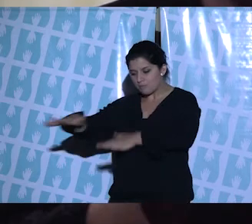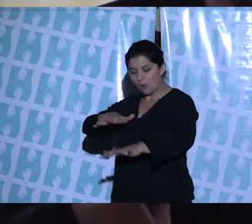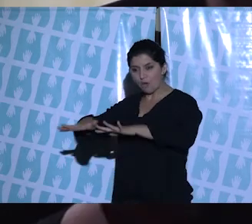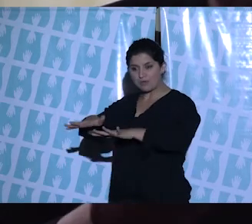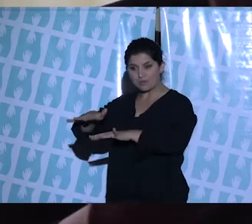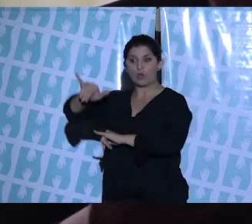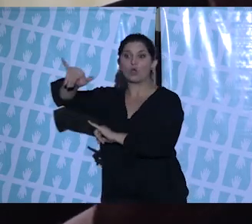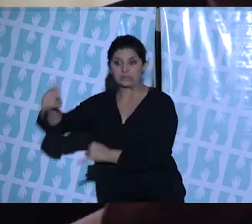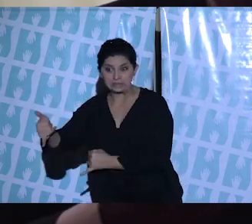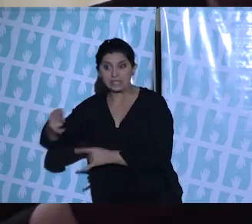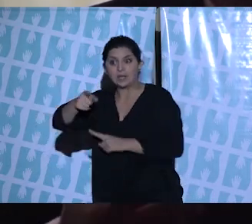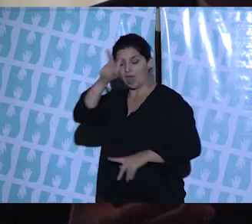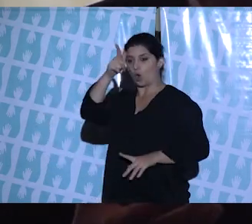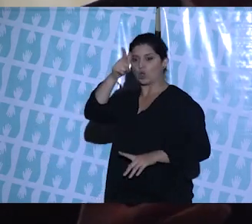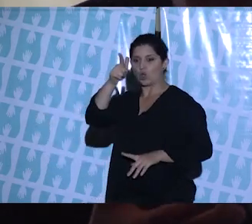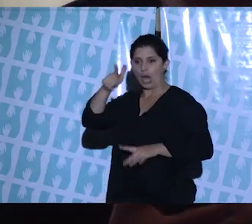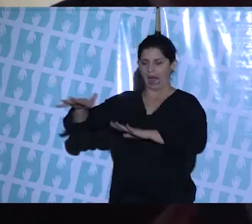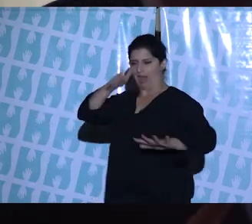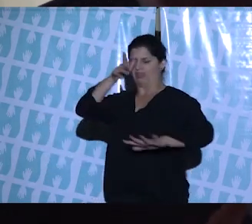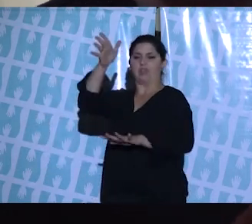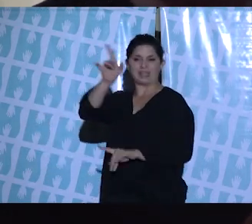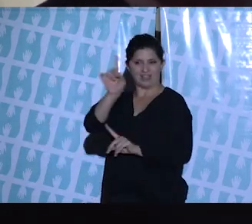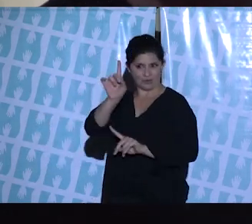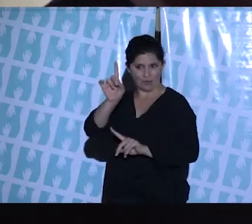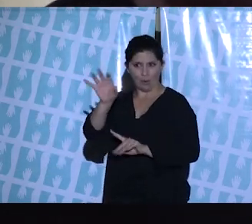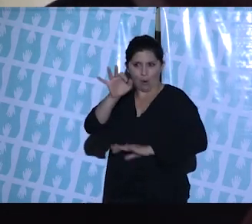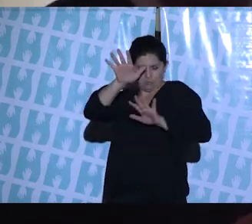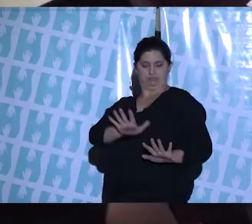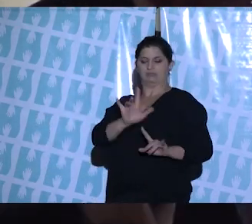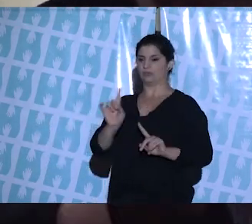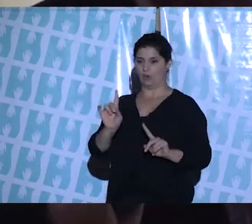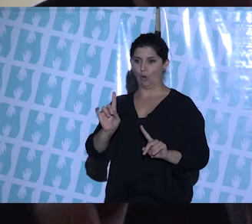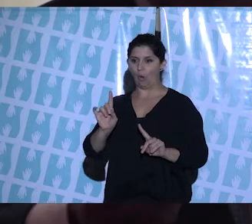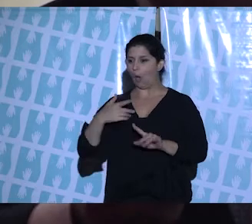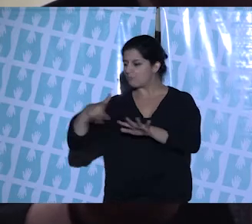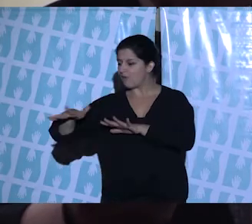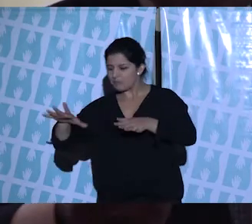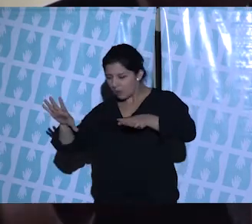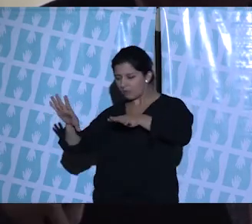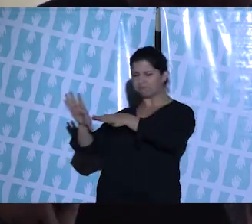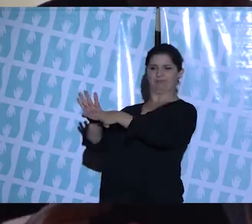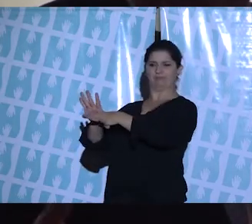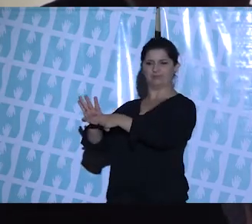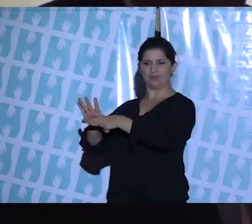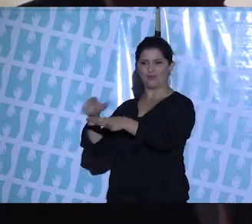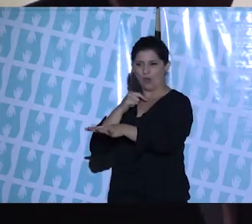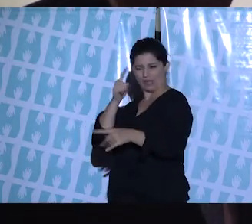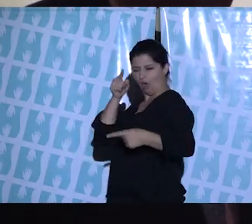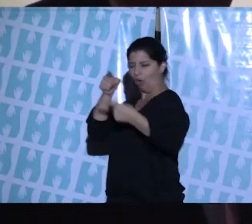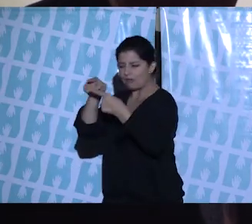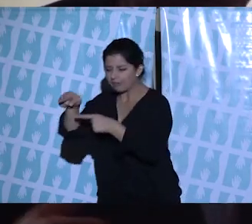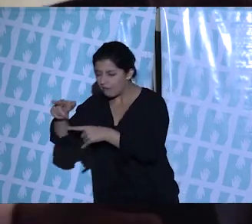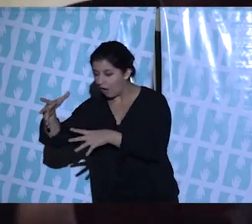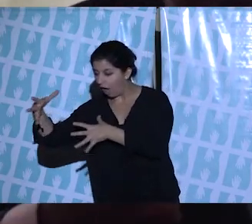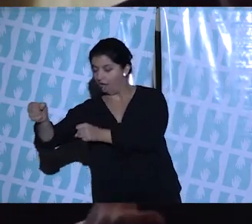para regularlo eficazmente, que yo pueda hacer un movimiento que alcance un objetivo de la manera